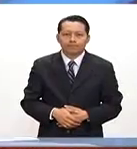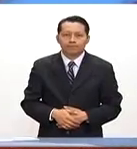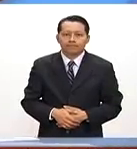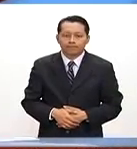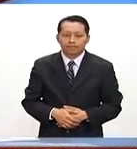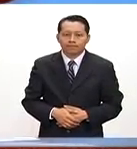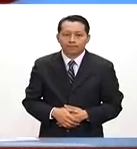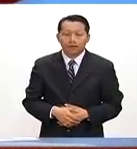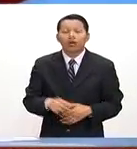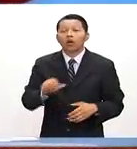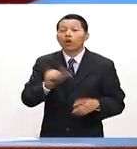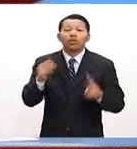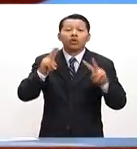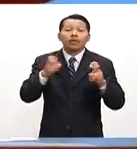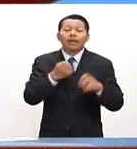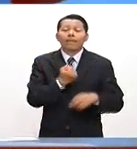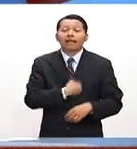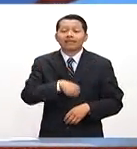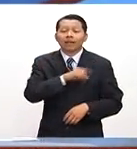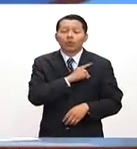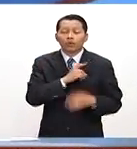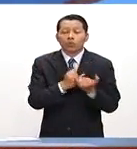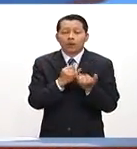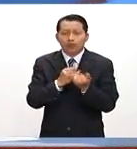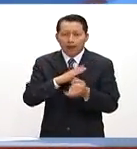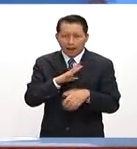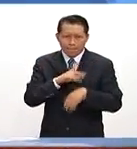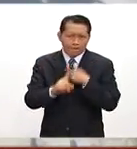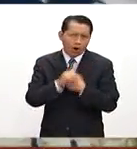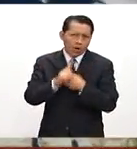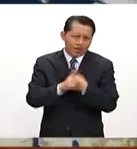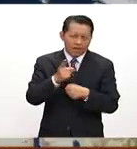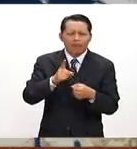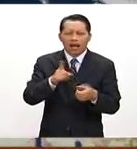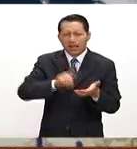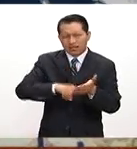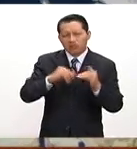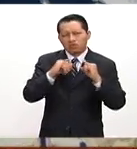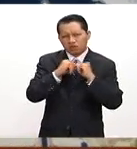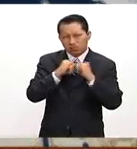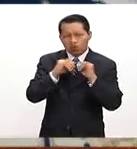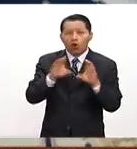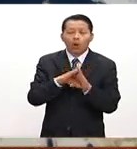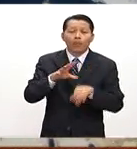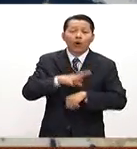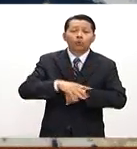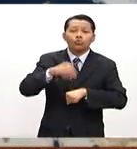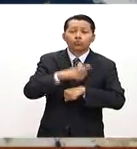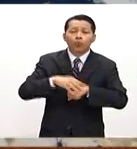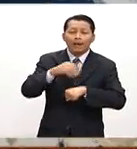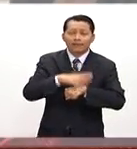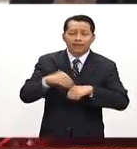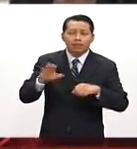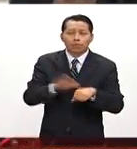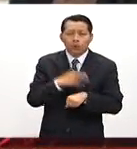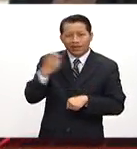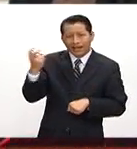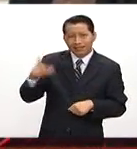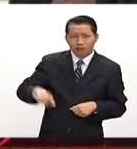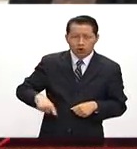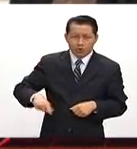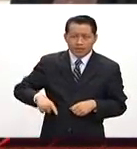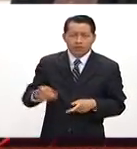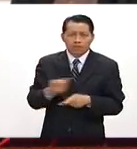En más temas de salud y pues conflictos institucionales, esto en Suecia, ya que ahí en el gobierno de este